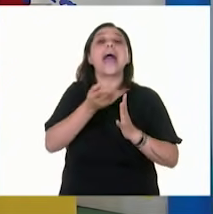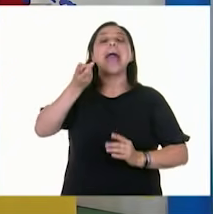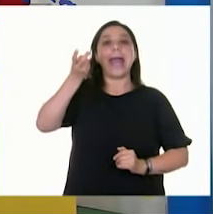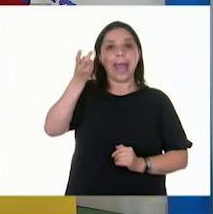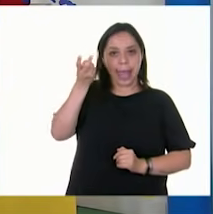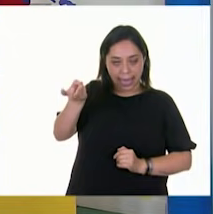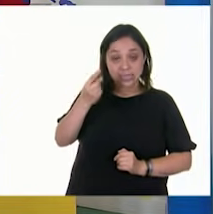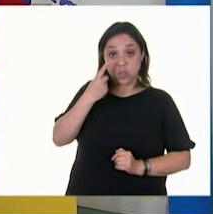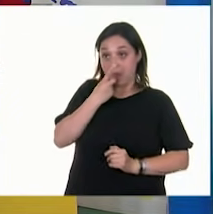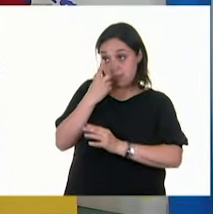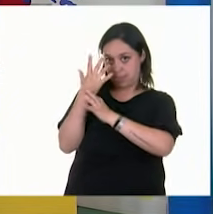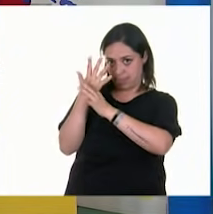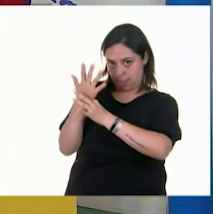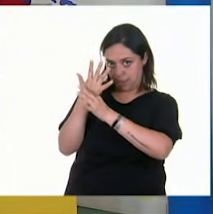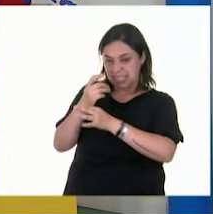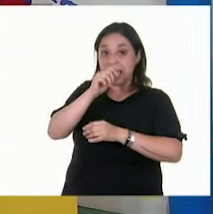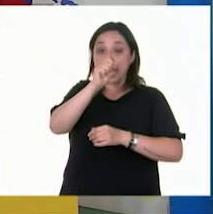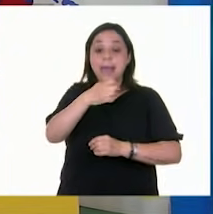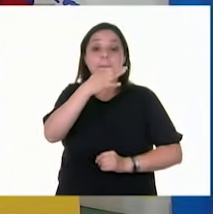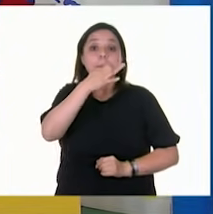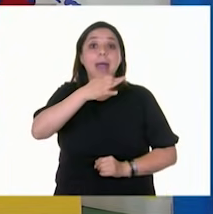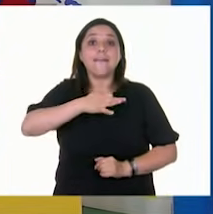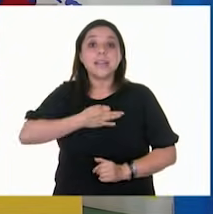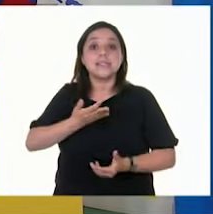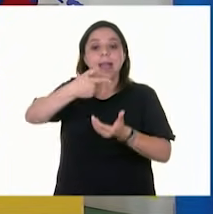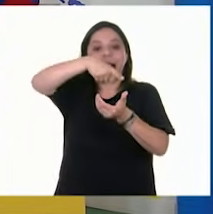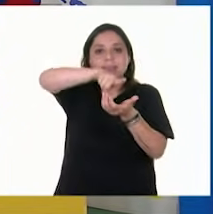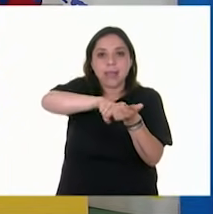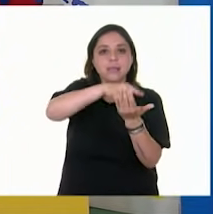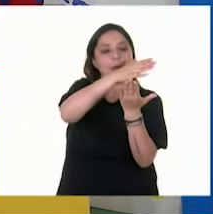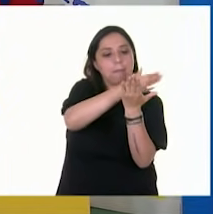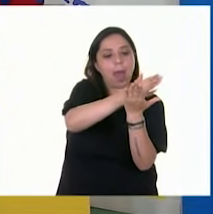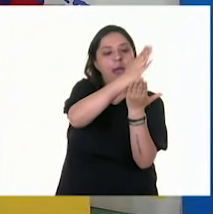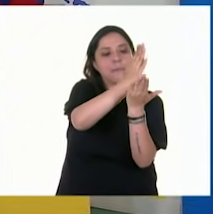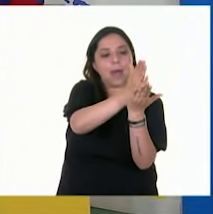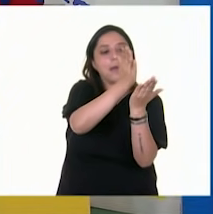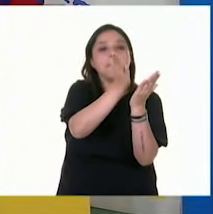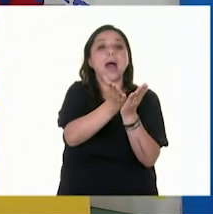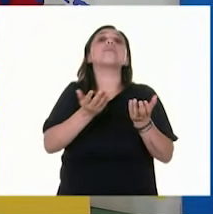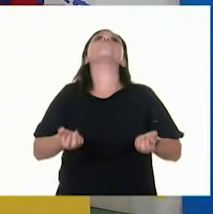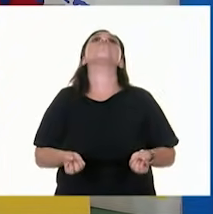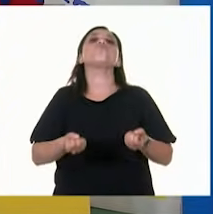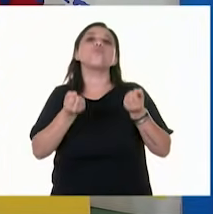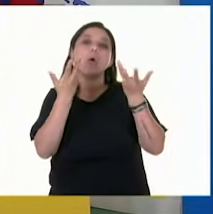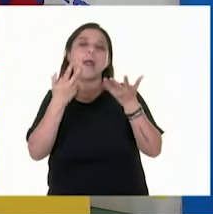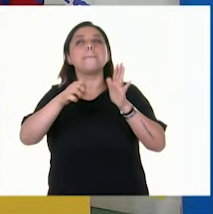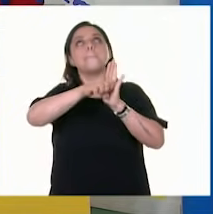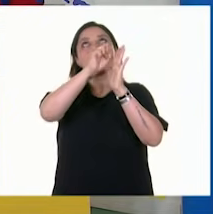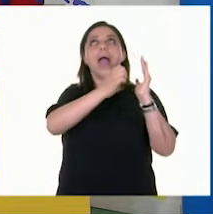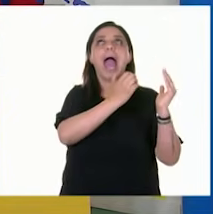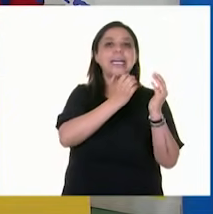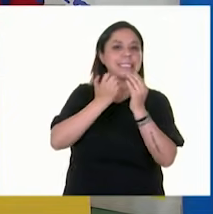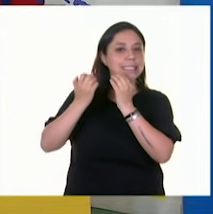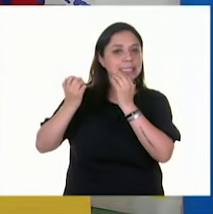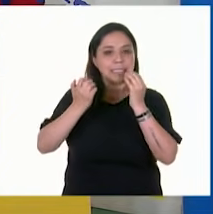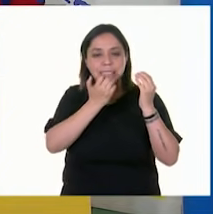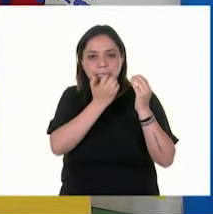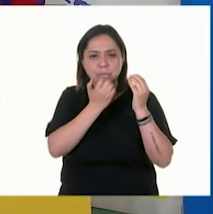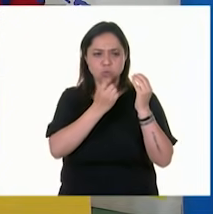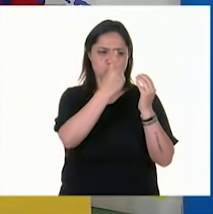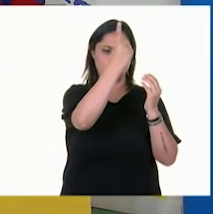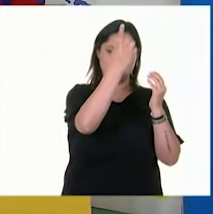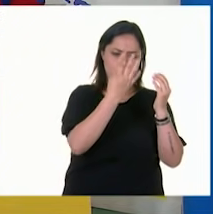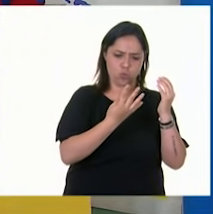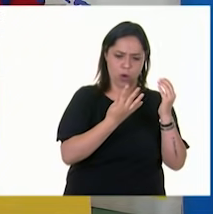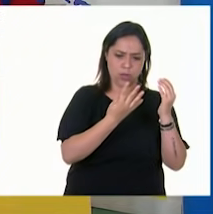está marcando, Mariana, las divisiones que nosotros realizamos. Por ejemplo, si yo tengo una sandía y me marca, por ejemplo, un cuarto, me